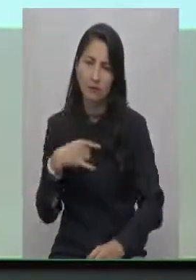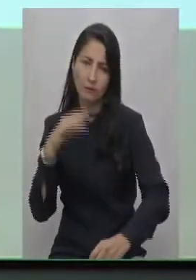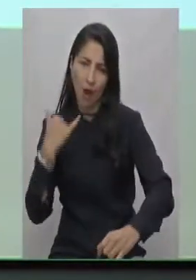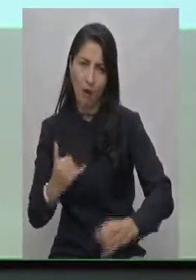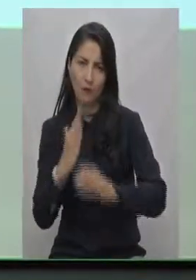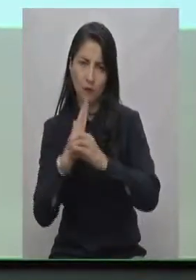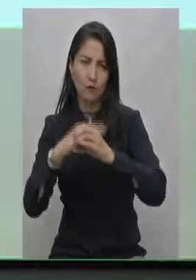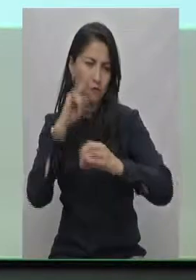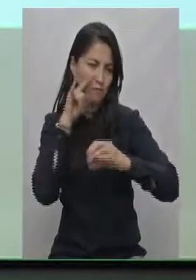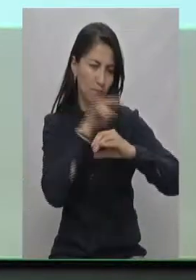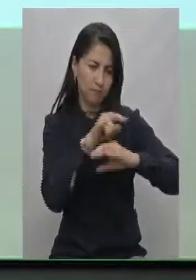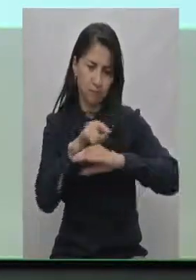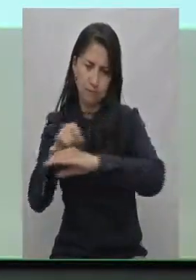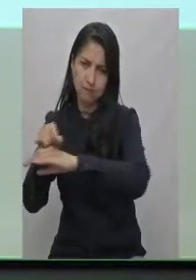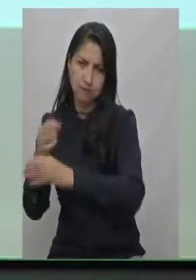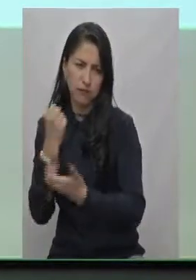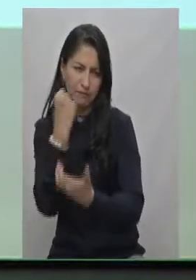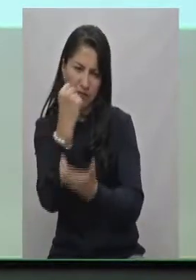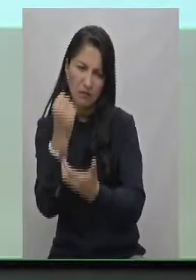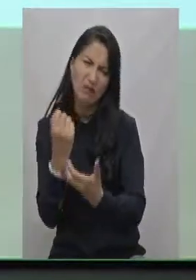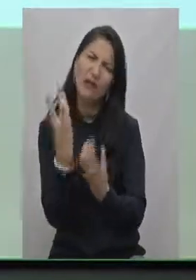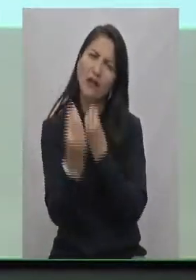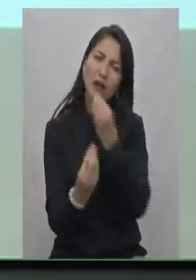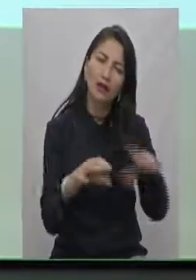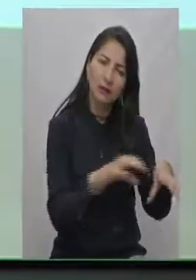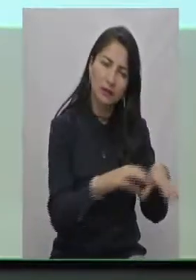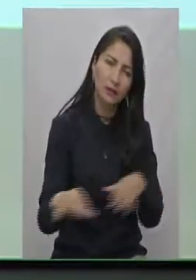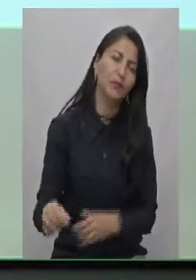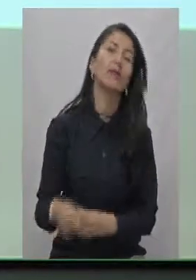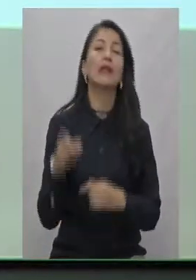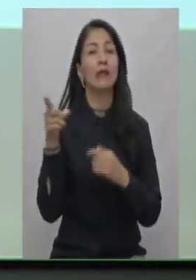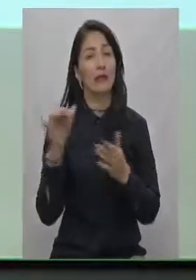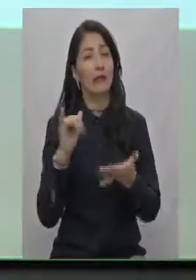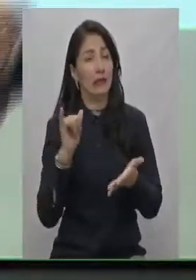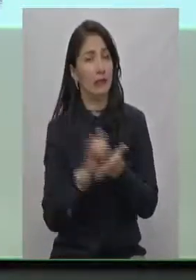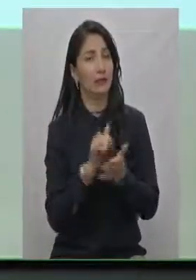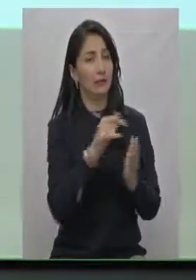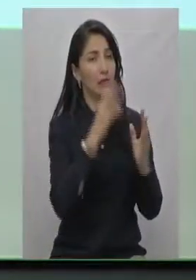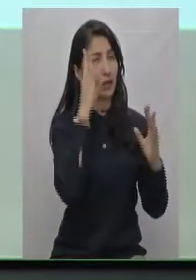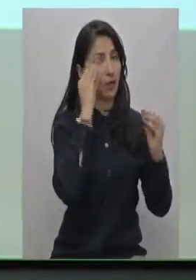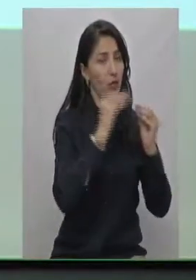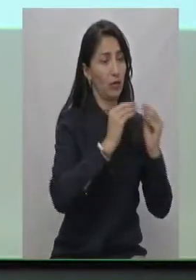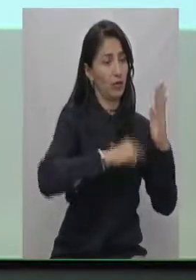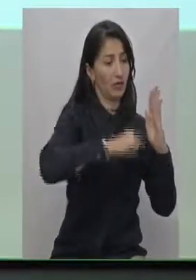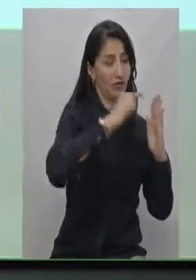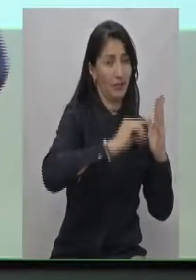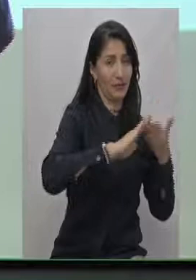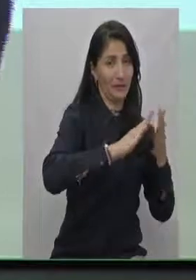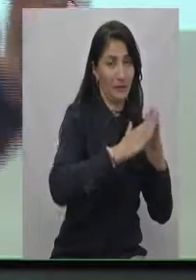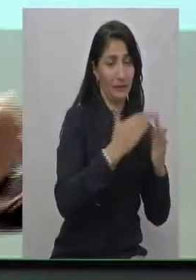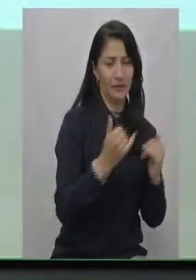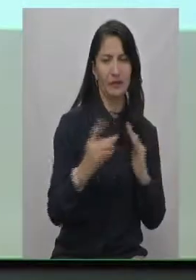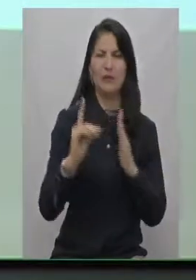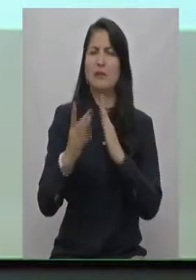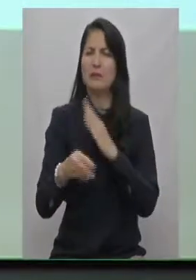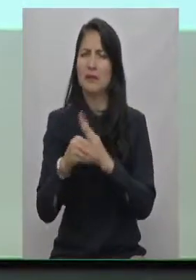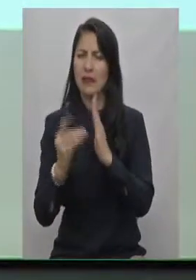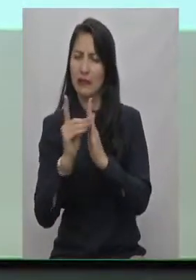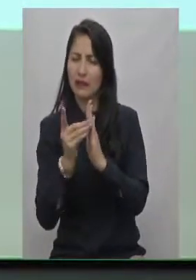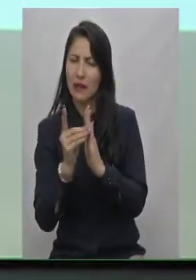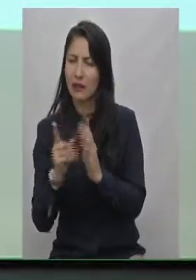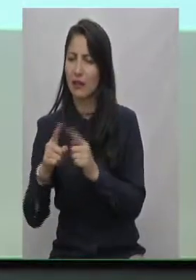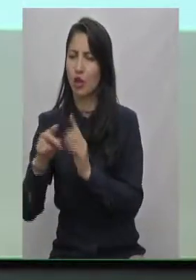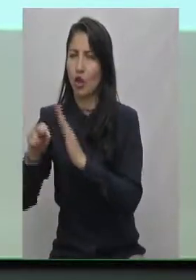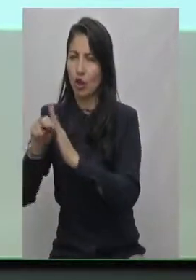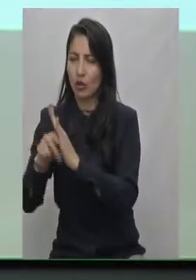a vigilar esas inversiones. Para eso, el acuerdo de paz, el decreto y las normas de implementación